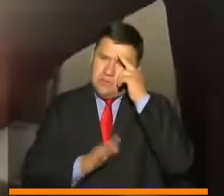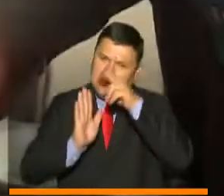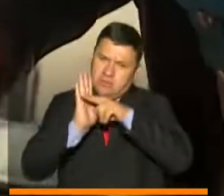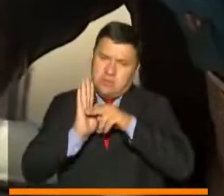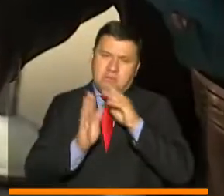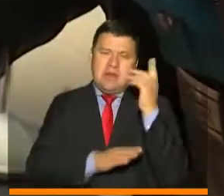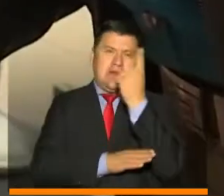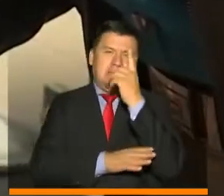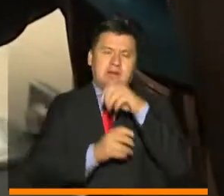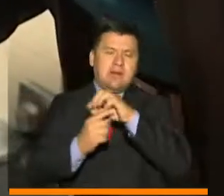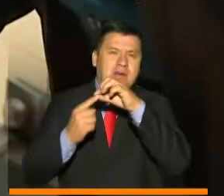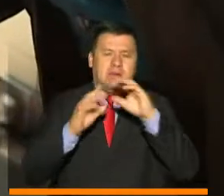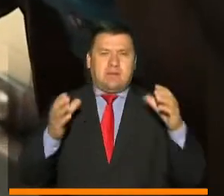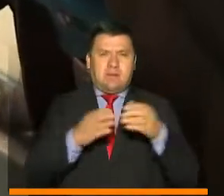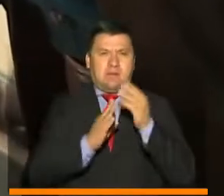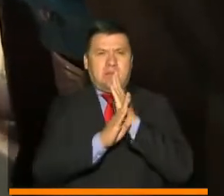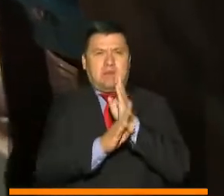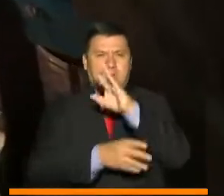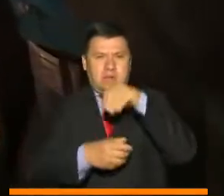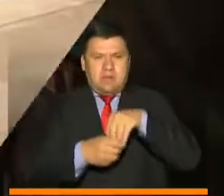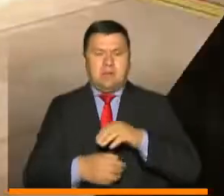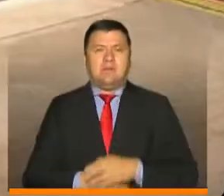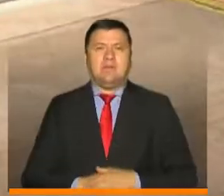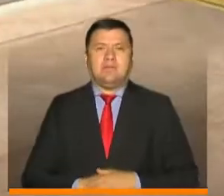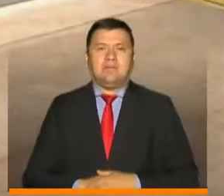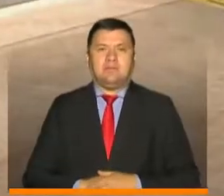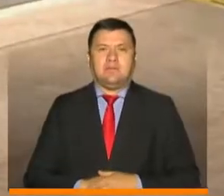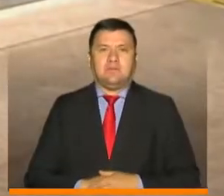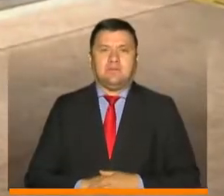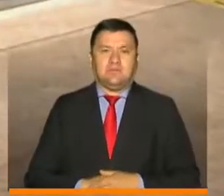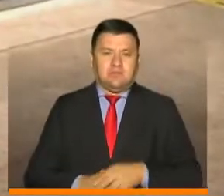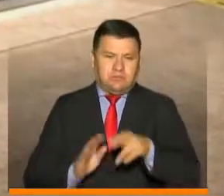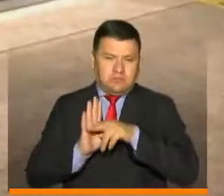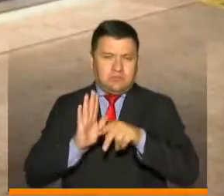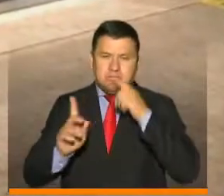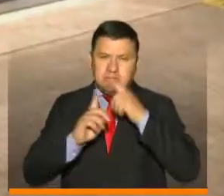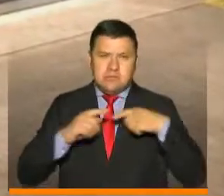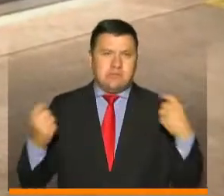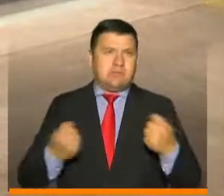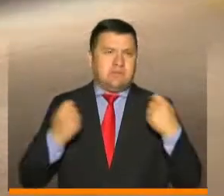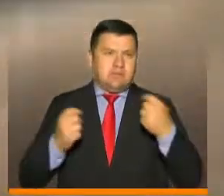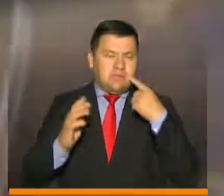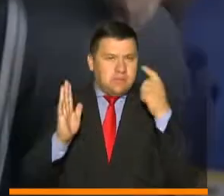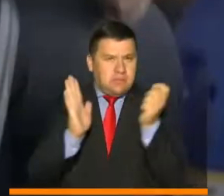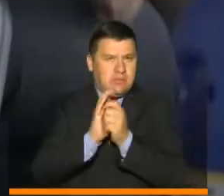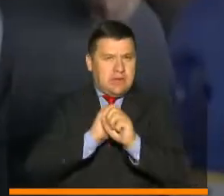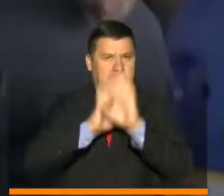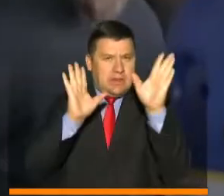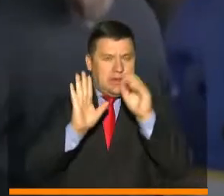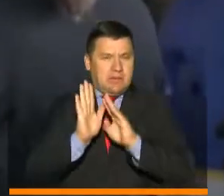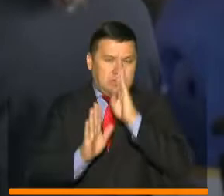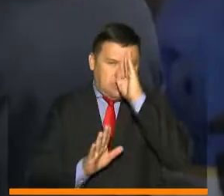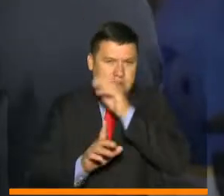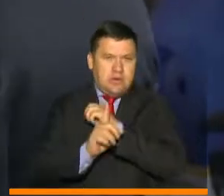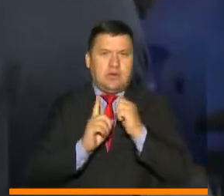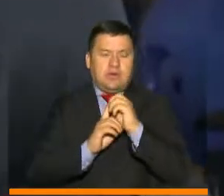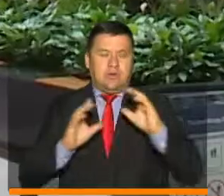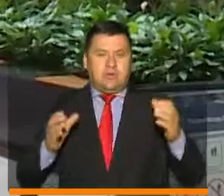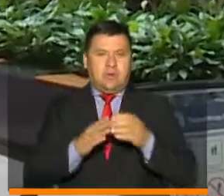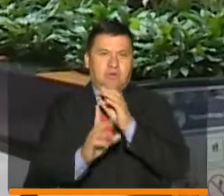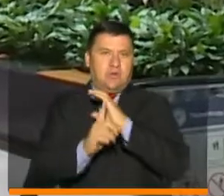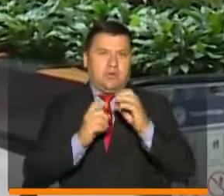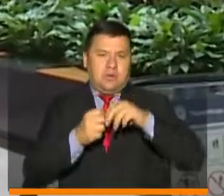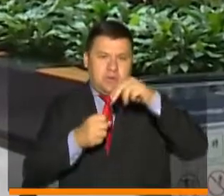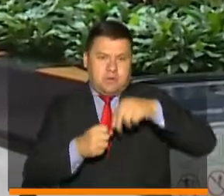protocolos generales y específicos de bioseguridad, establecer campañas masivas y claras que promuevan la disciplina social, la